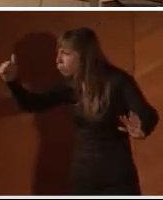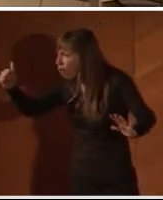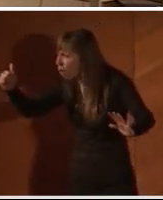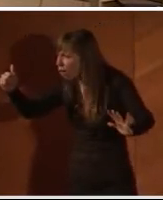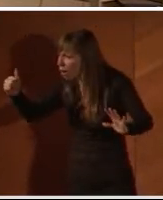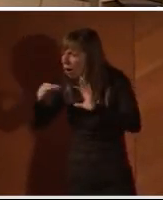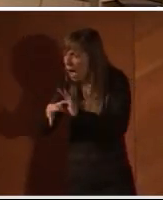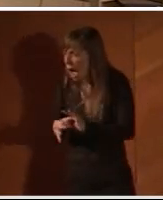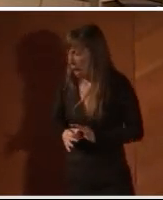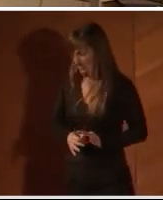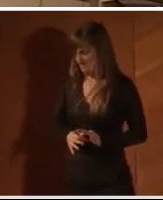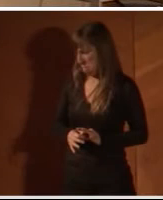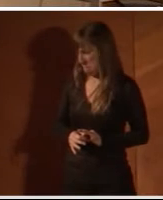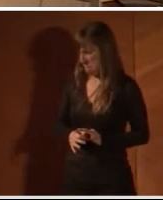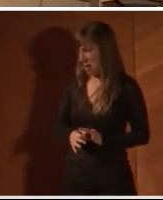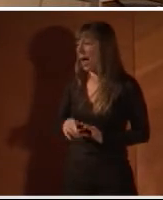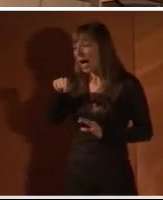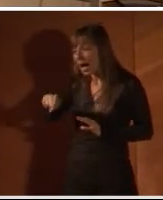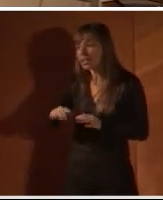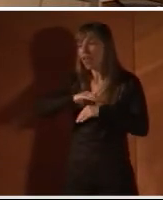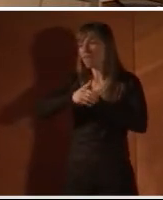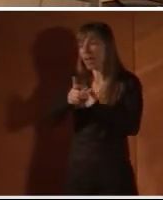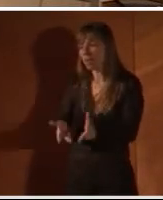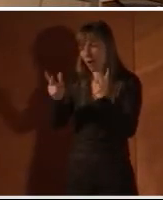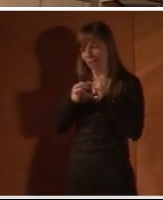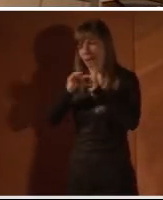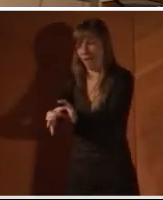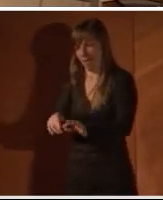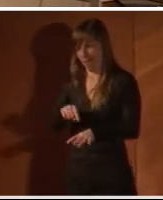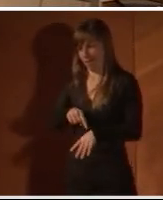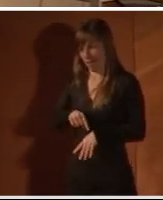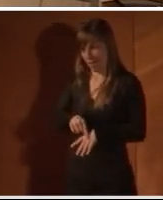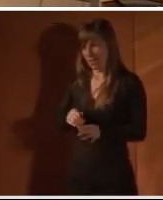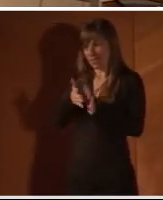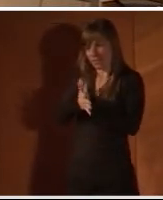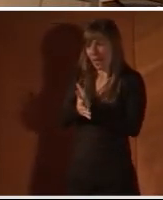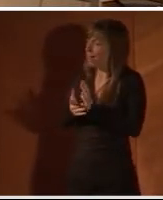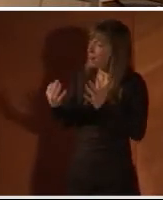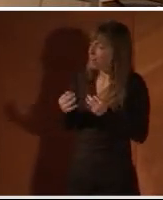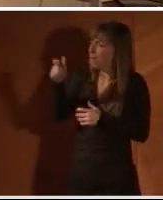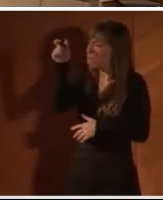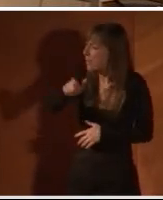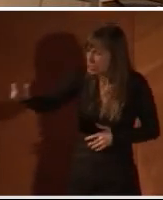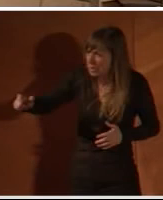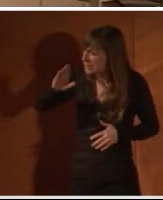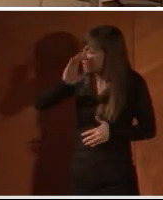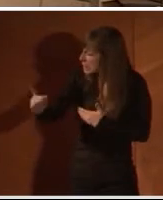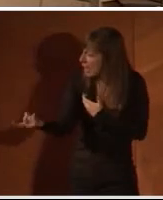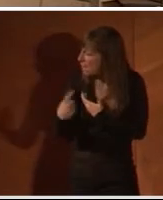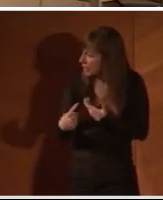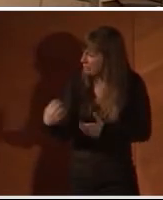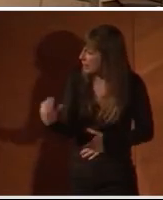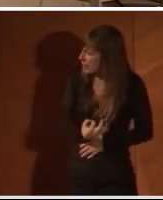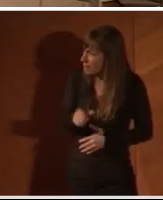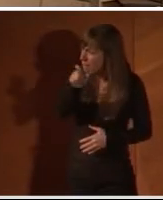excusa. Esto tiene que ver con la democracia. Esto tiene que ver con abrir procesos de participación donde la ciudadanía, de manera directa, pueda